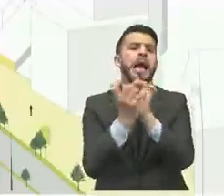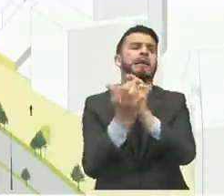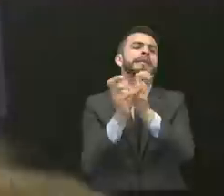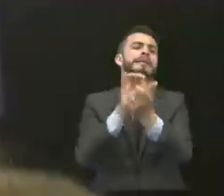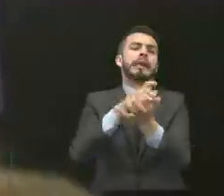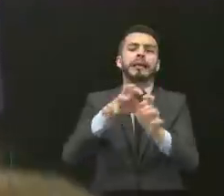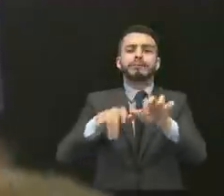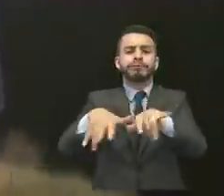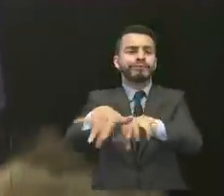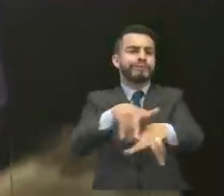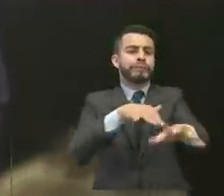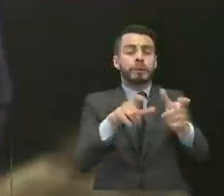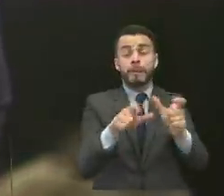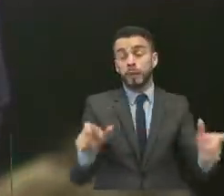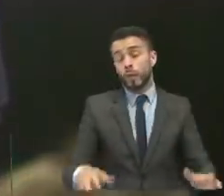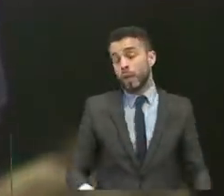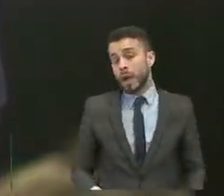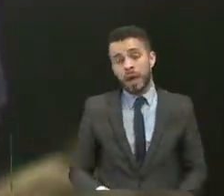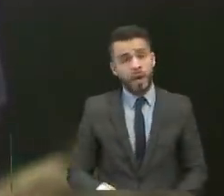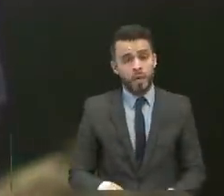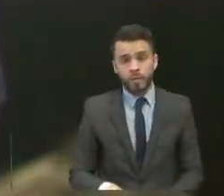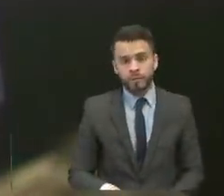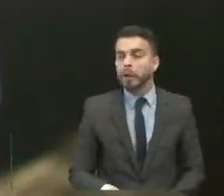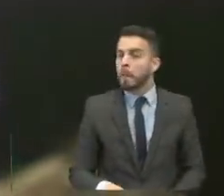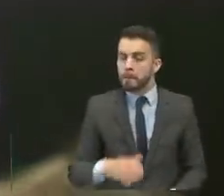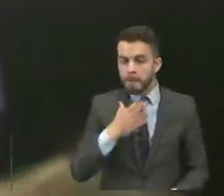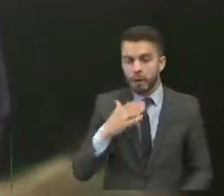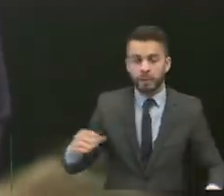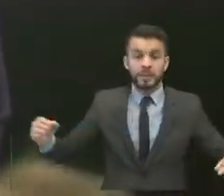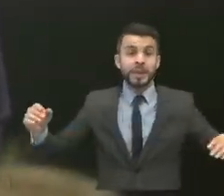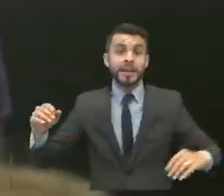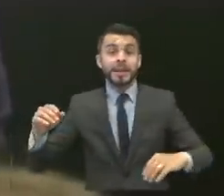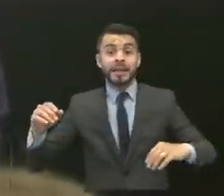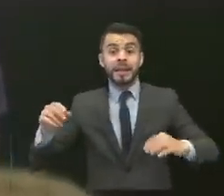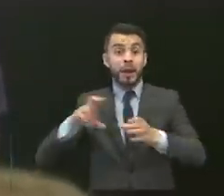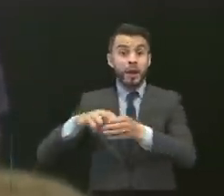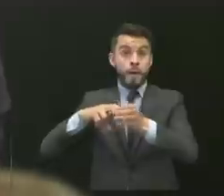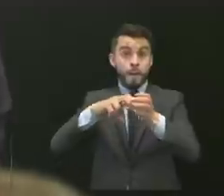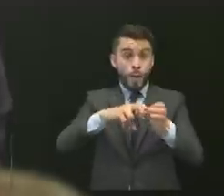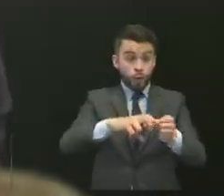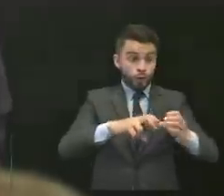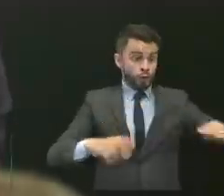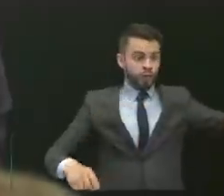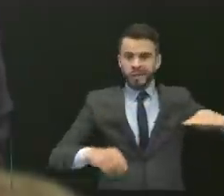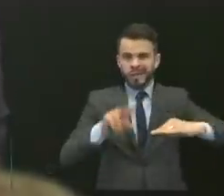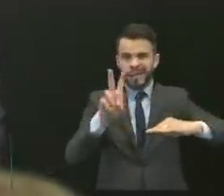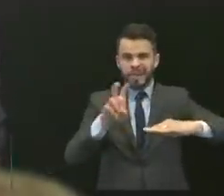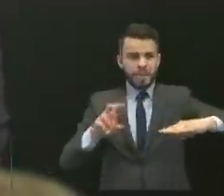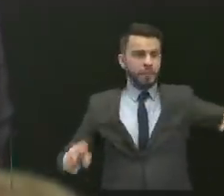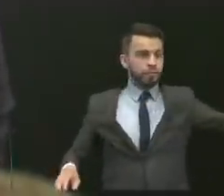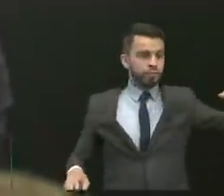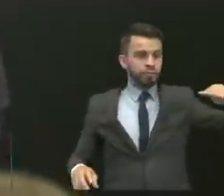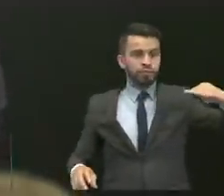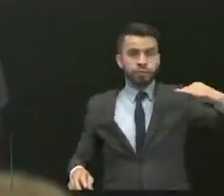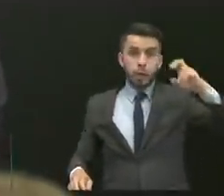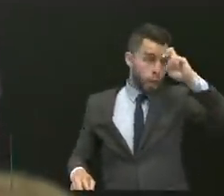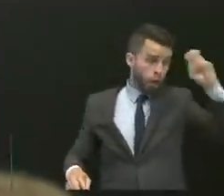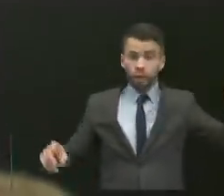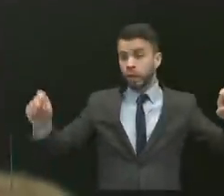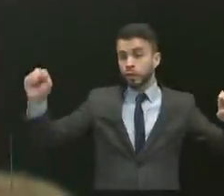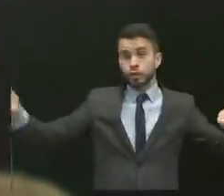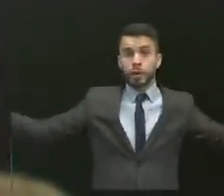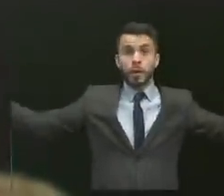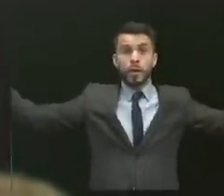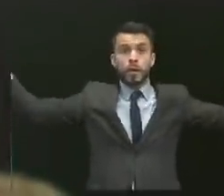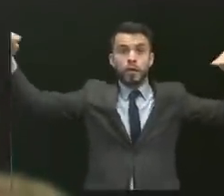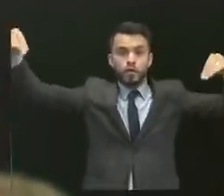la superficie. En cambio, si la conexión del transporte público limpio que viene, sea del norte, sea del sur, y